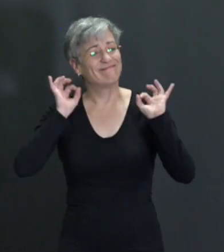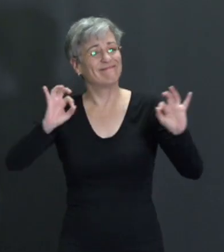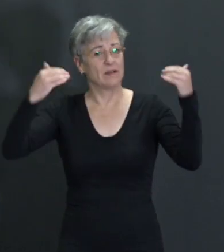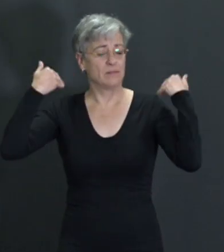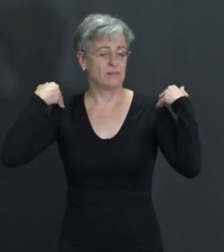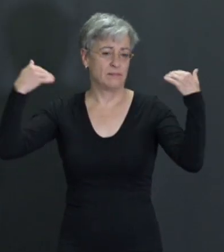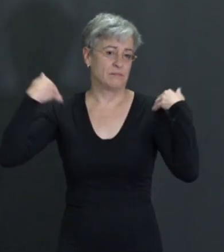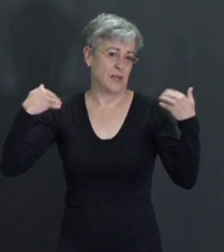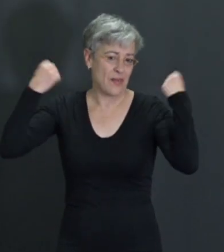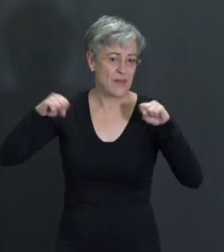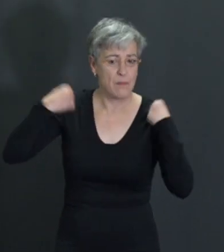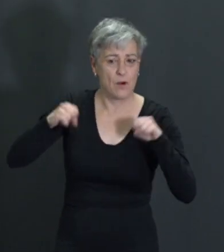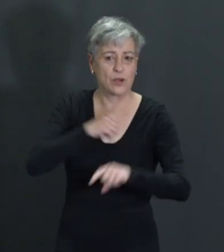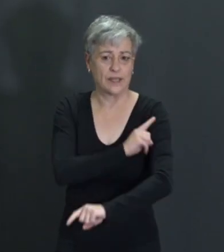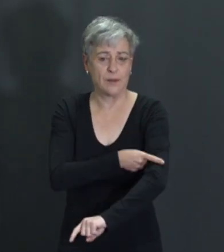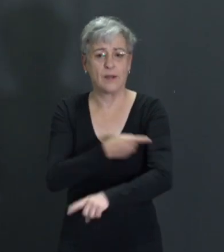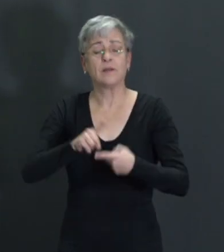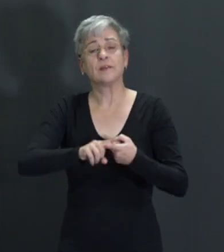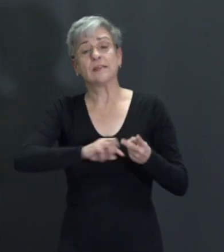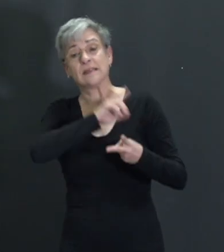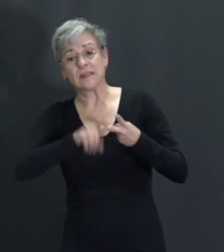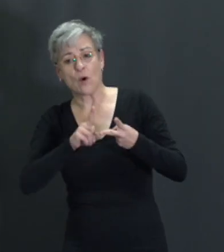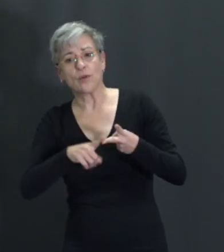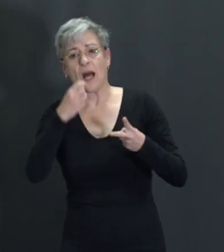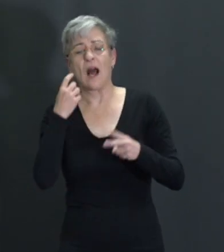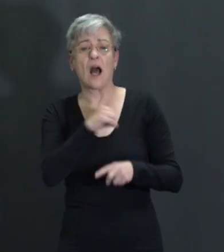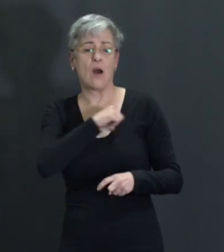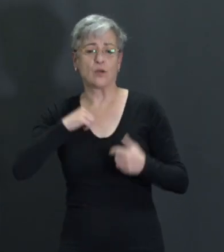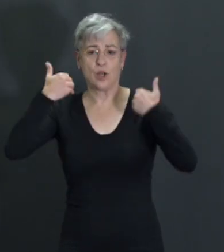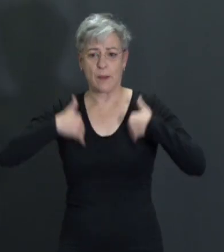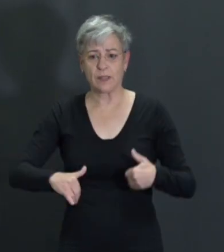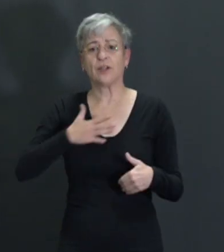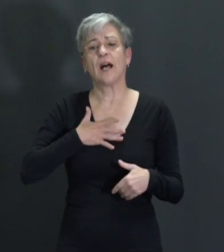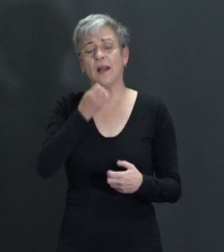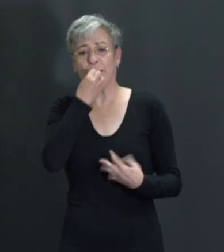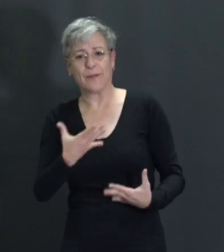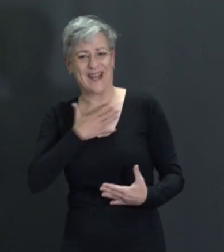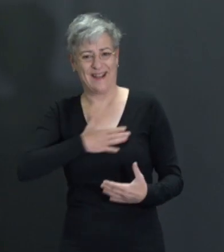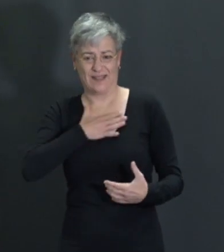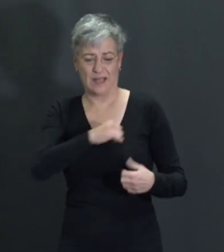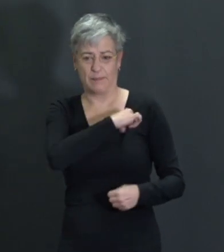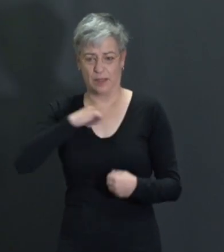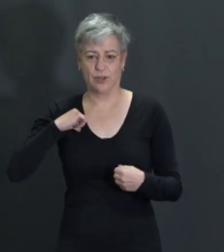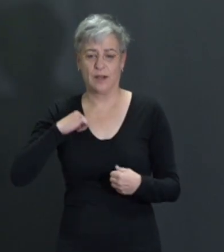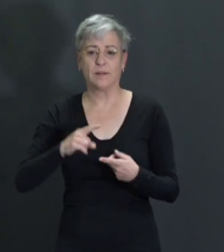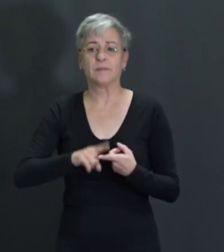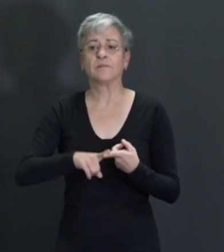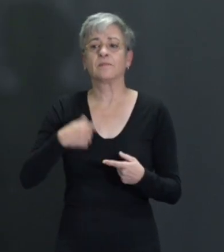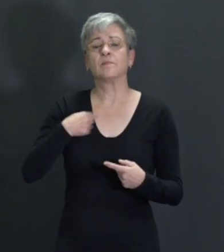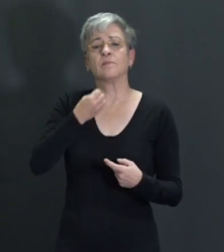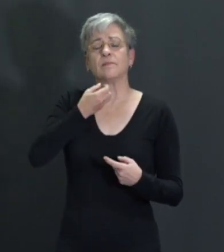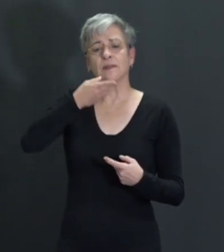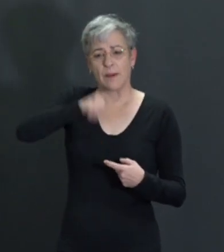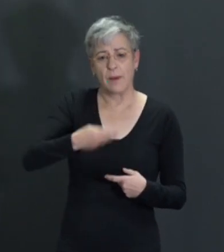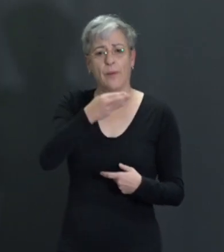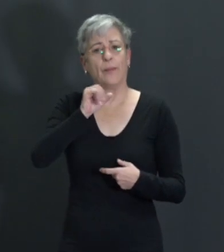sobre inteligencia artificial para la autonomía personal y el bienestar. Cerraremos la jornada con una conversación con Manuela Brinques Martínez,